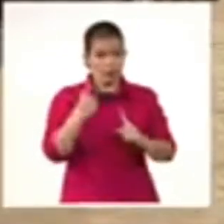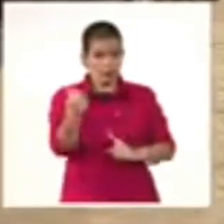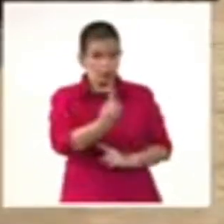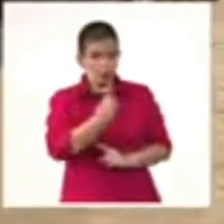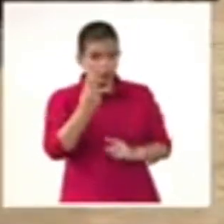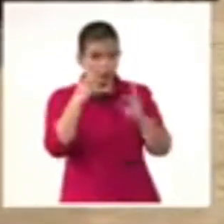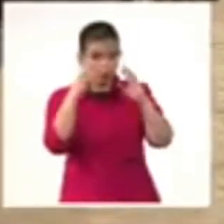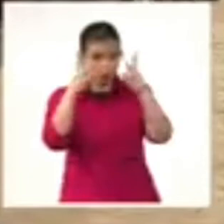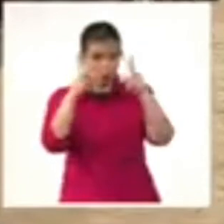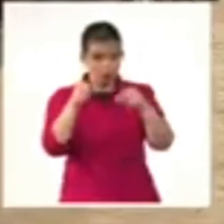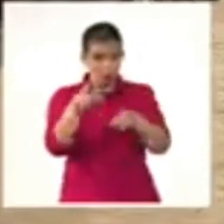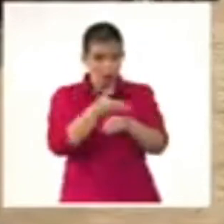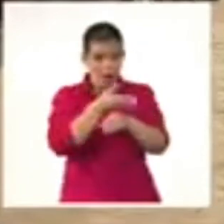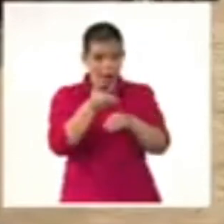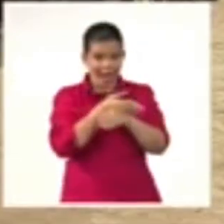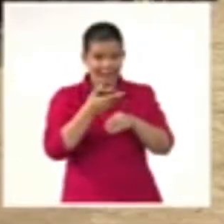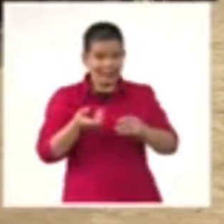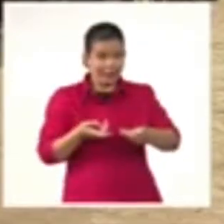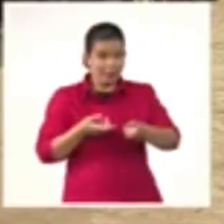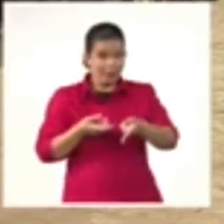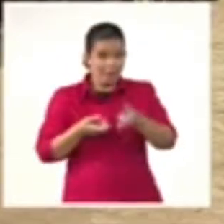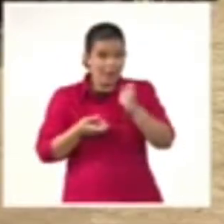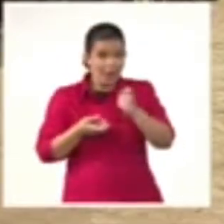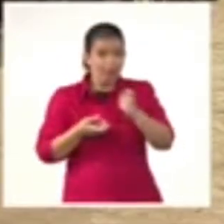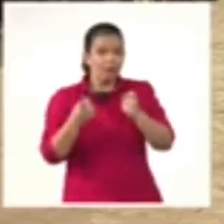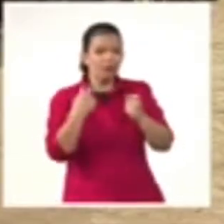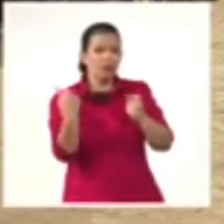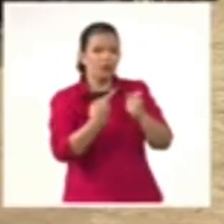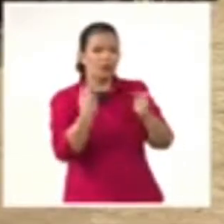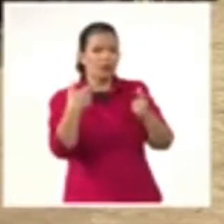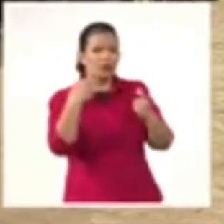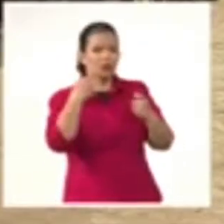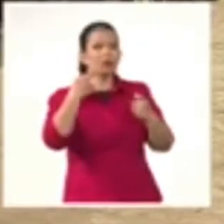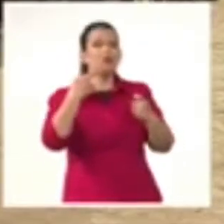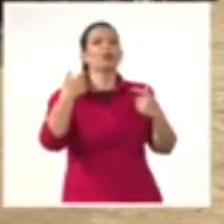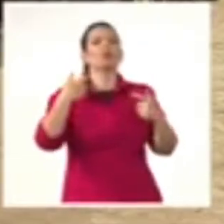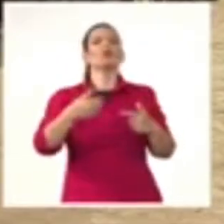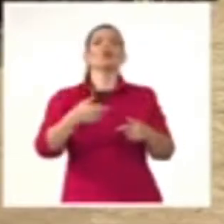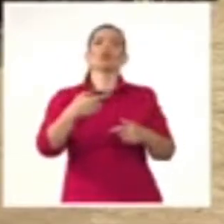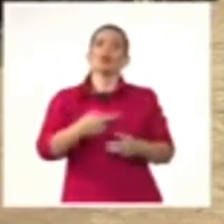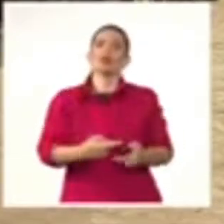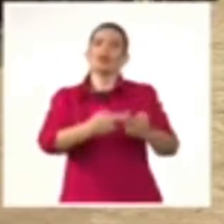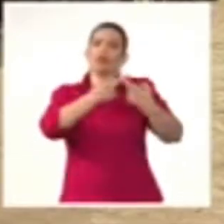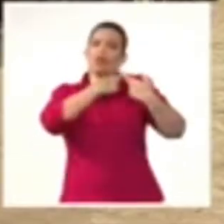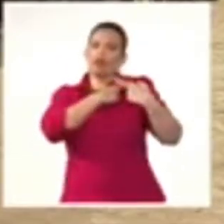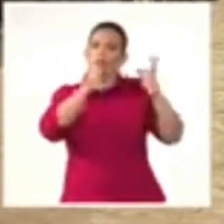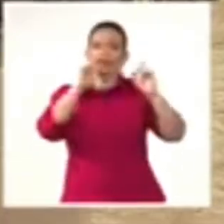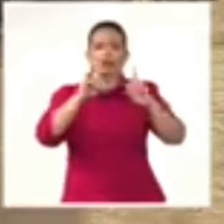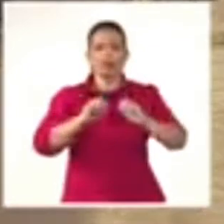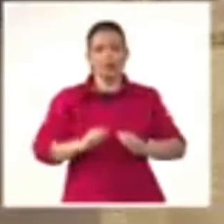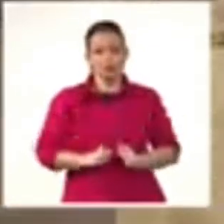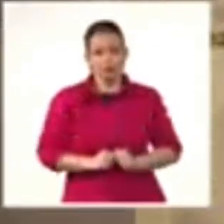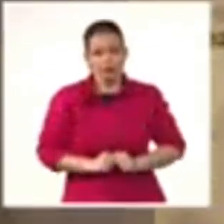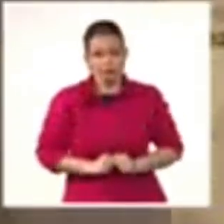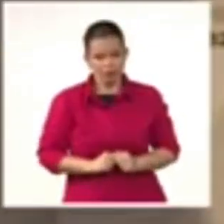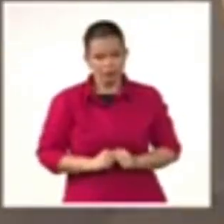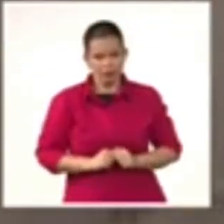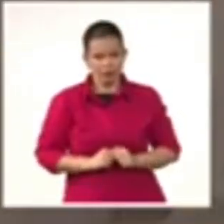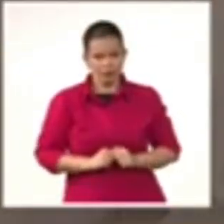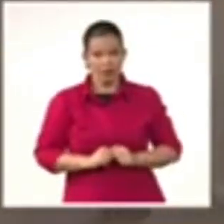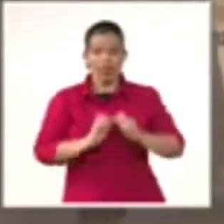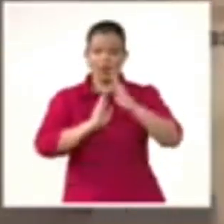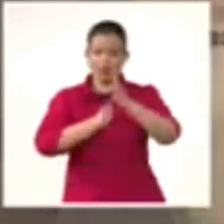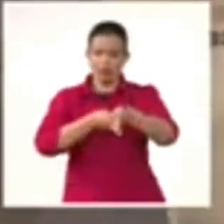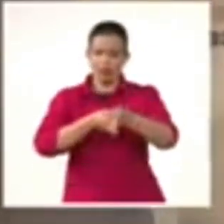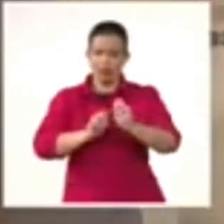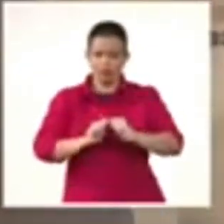es imprescindible actuar con responsabilidad, con seriedad y con disciplina. Muchos amigos